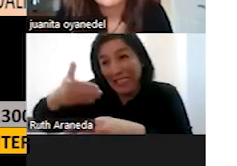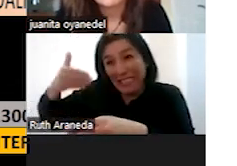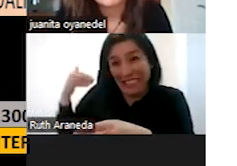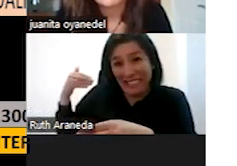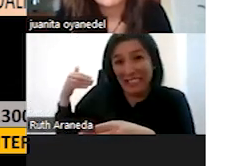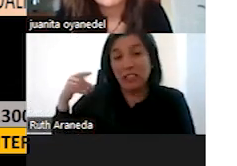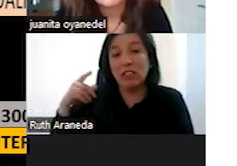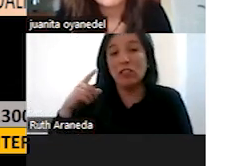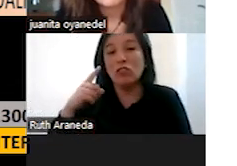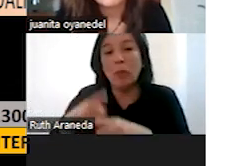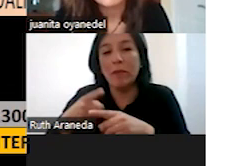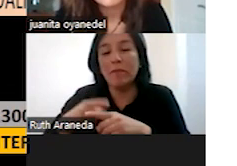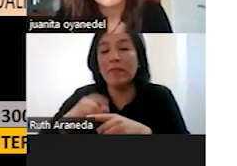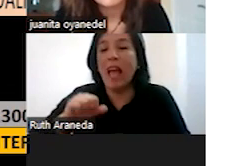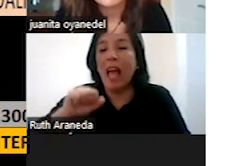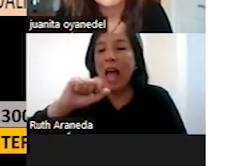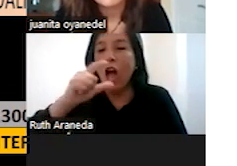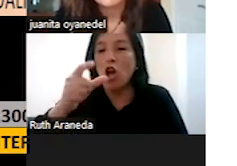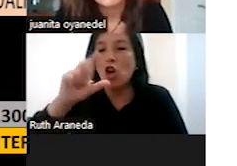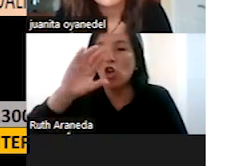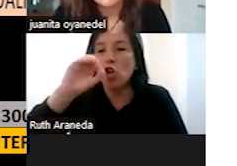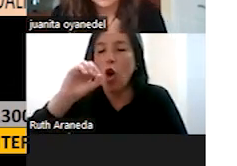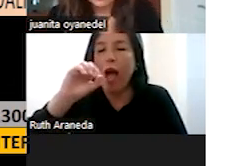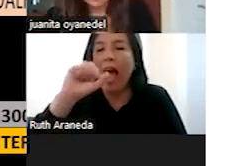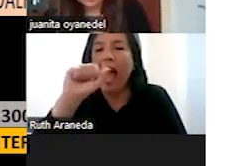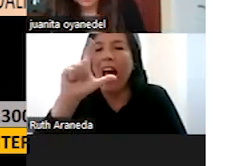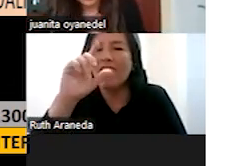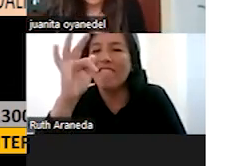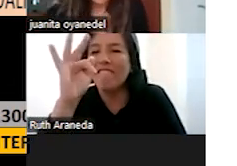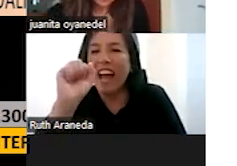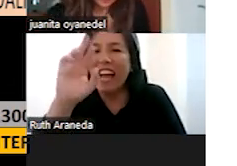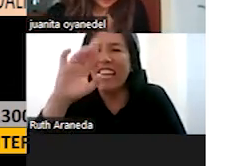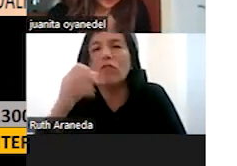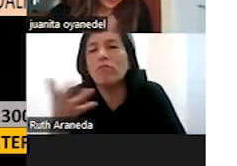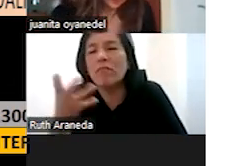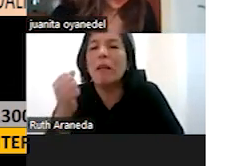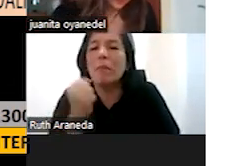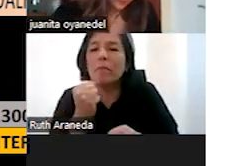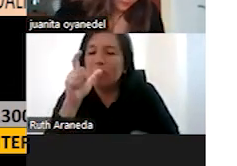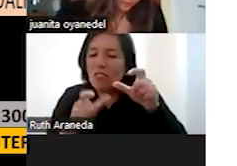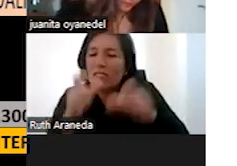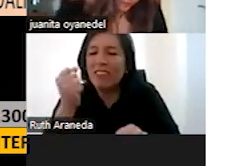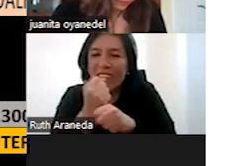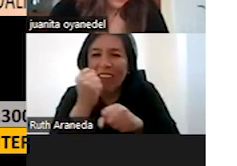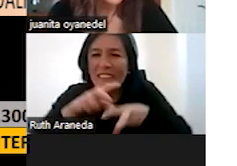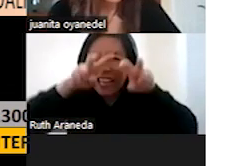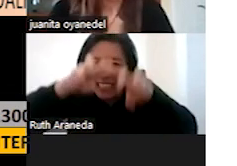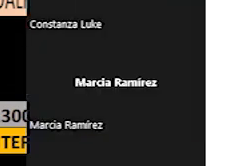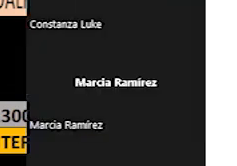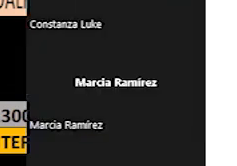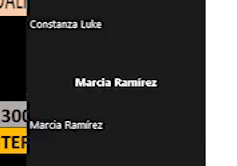se llamaba en general agroalfarero, ¿cierto? Que es cuando nuestras comunidades comienzan a desarrollar alfarería y algo de